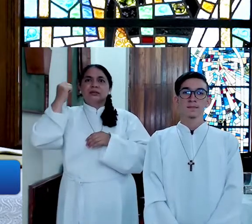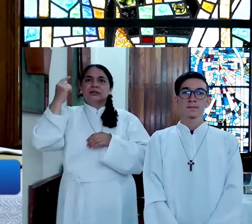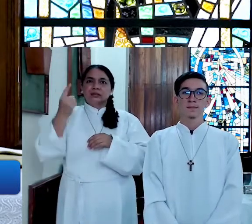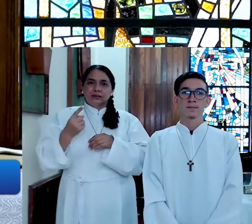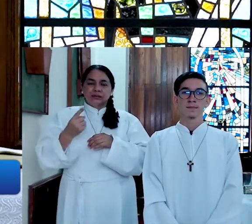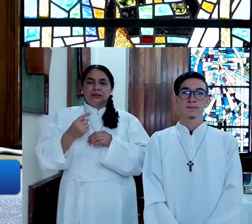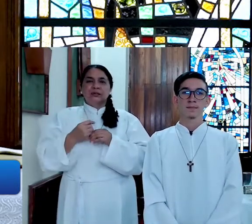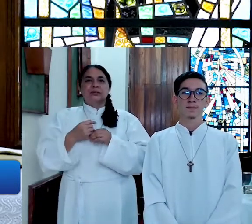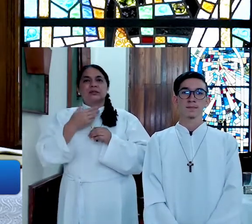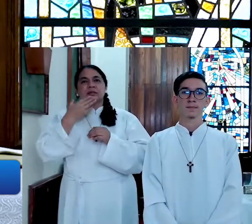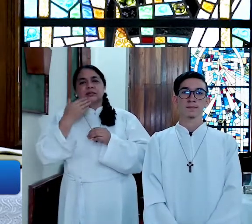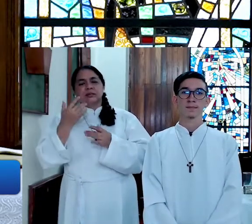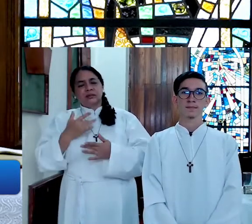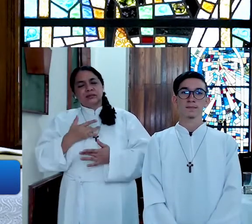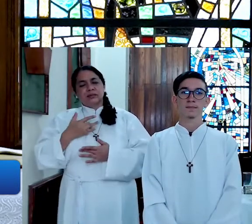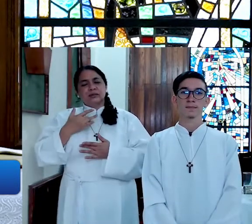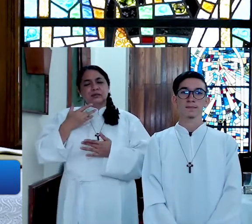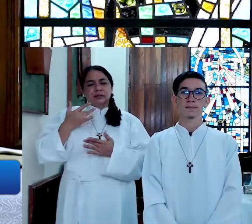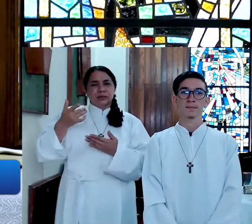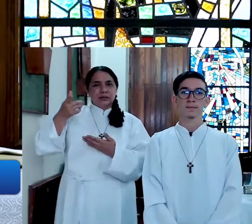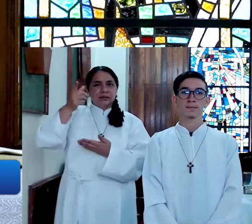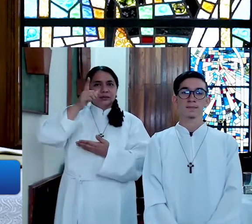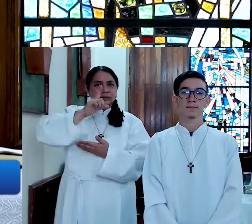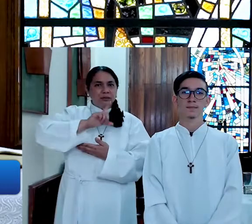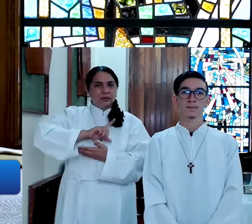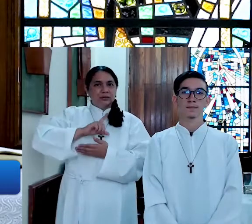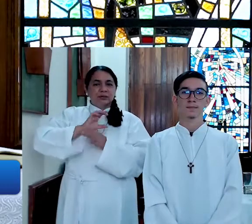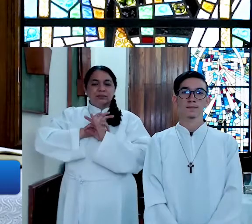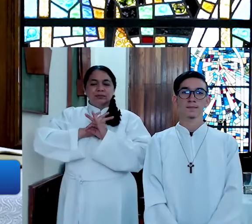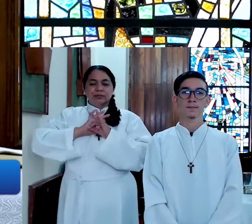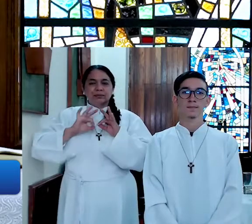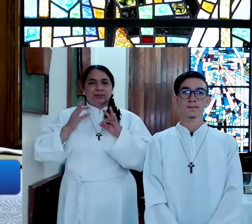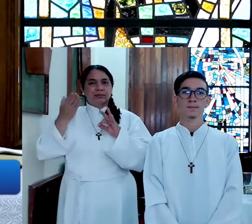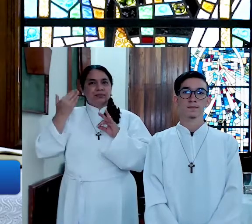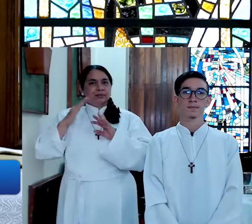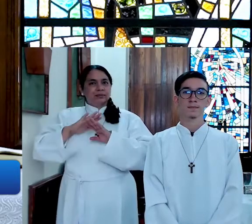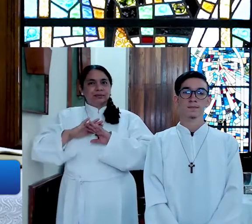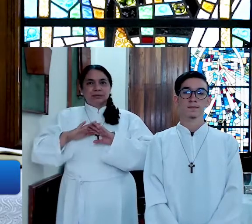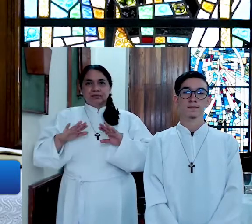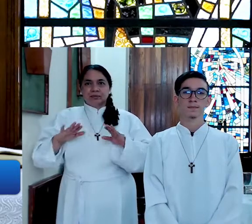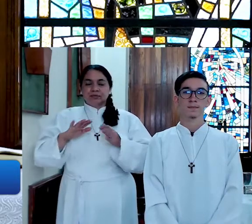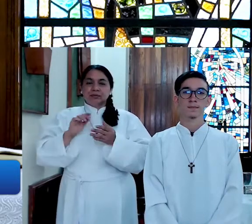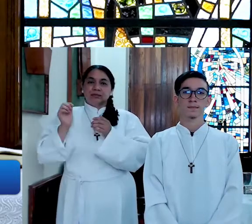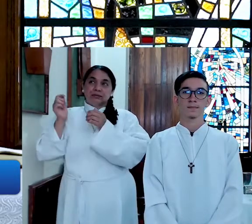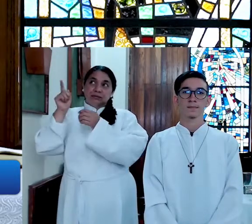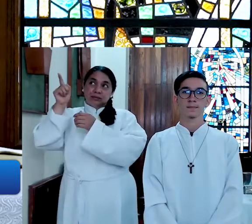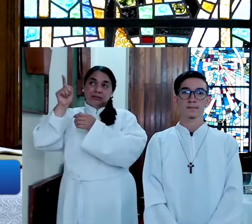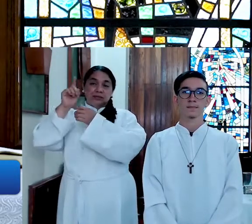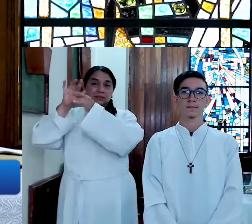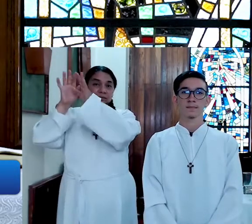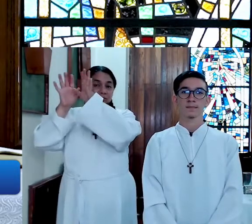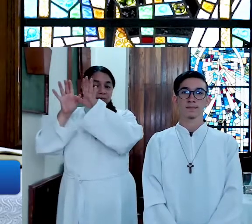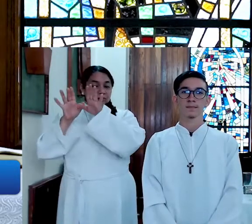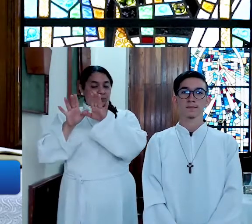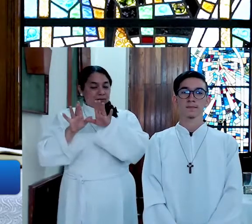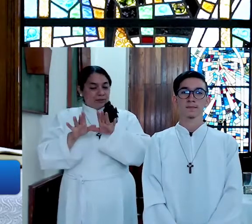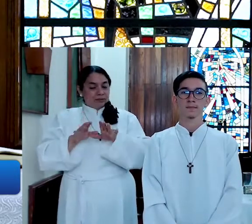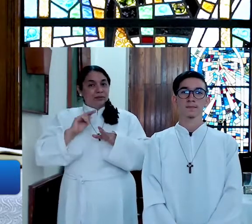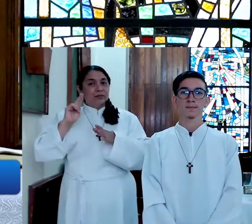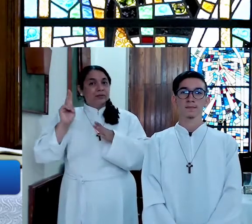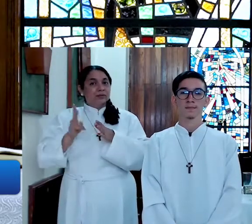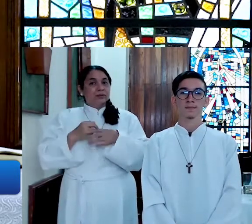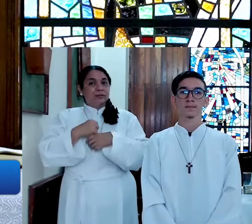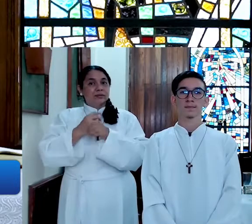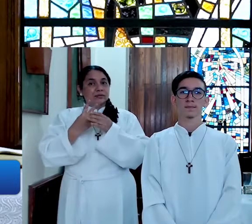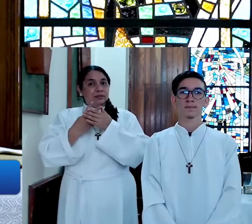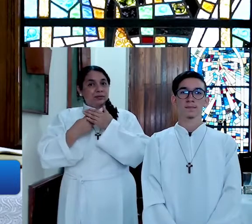mejor el sentido del bautismo que nos ha purificado, del Espíritu que nos ha reengendrado